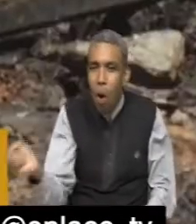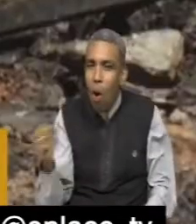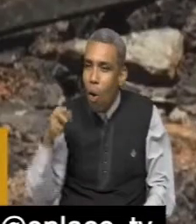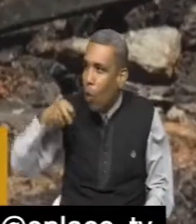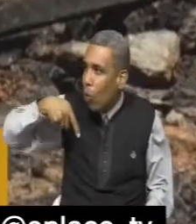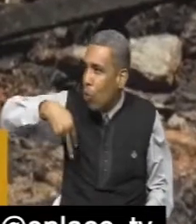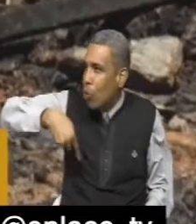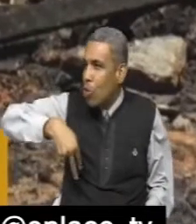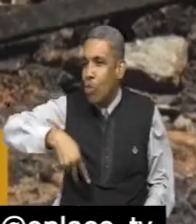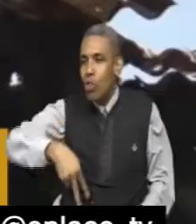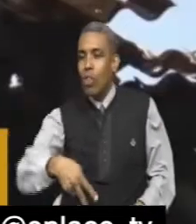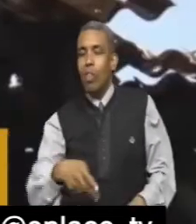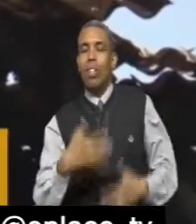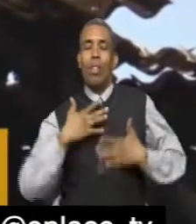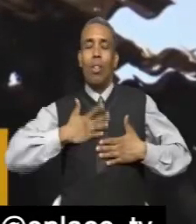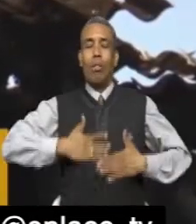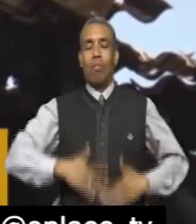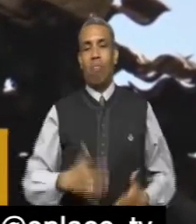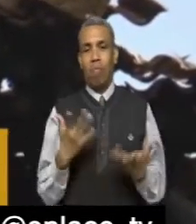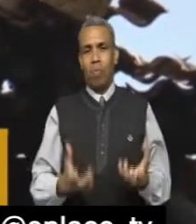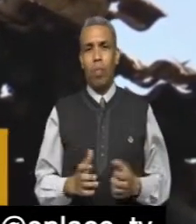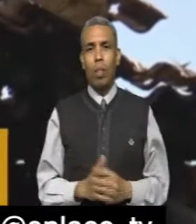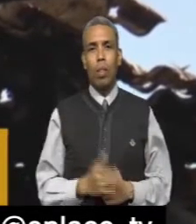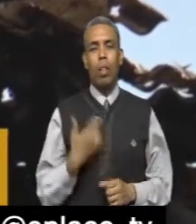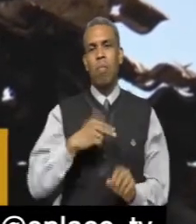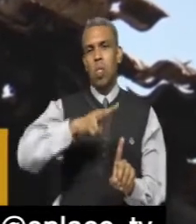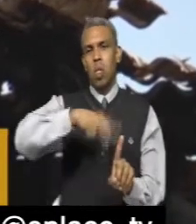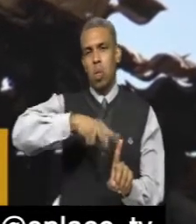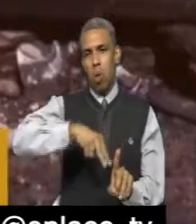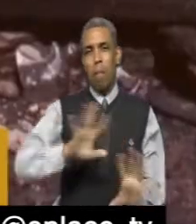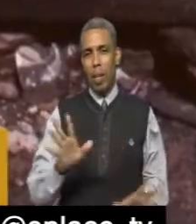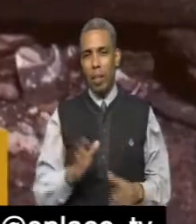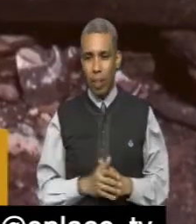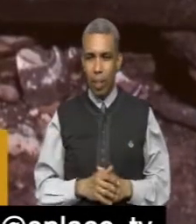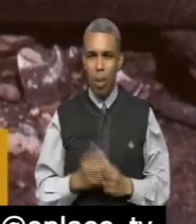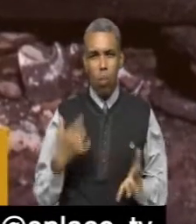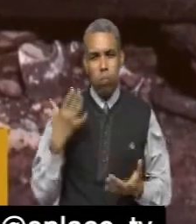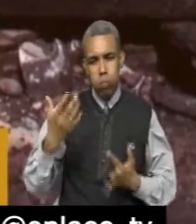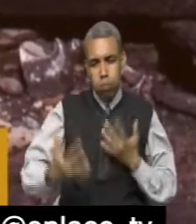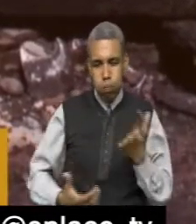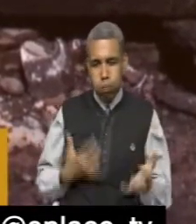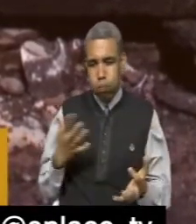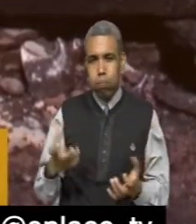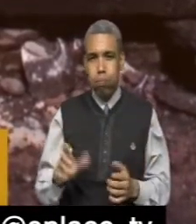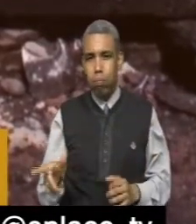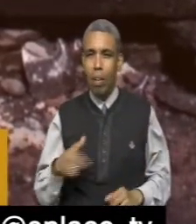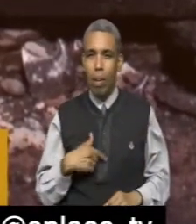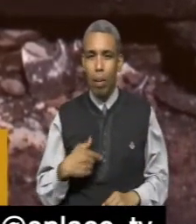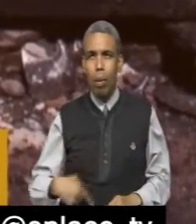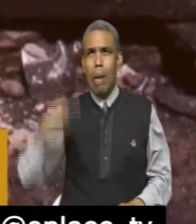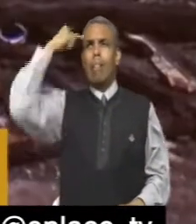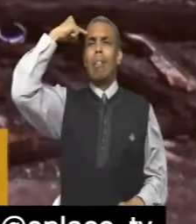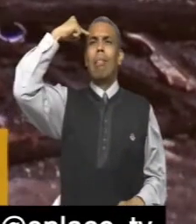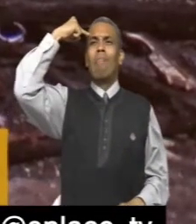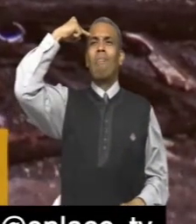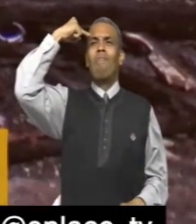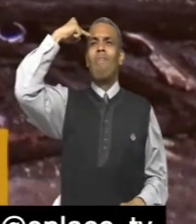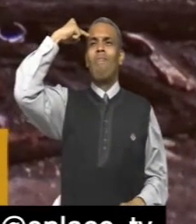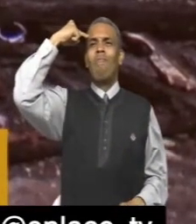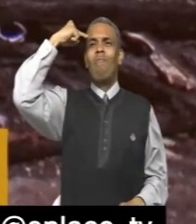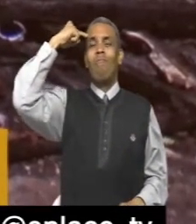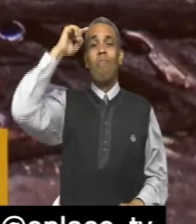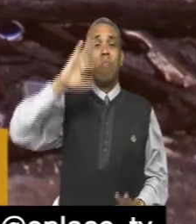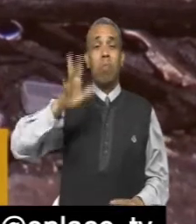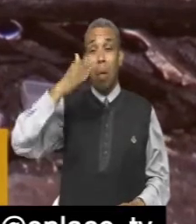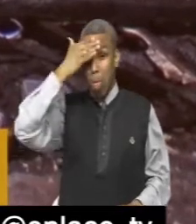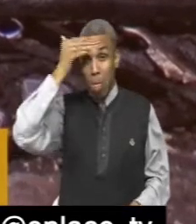vivienda. Ya han pasado 2 meses del voraz incendio y esta mujer aún guarda en su mente el recuerdo de una trágica noche en la que los vecinos los auxiliaron